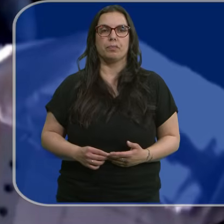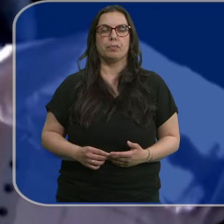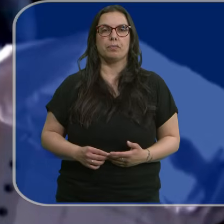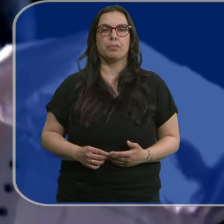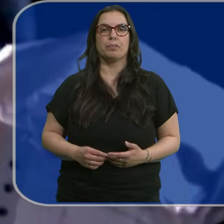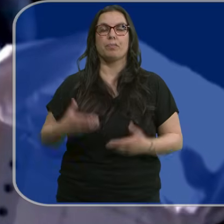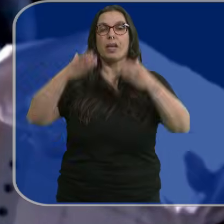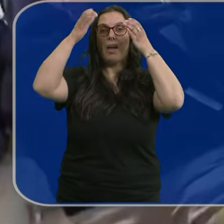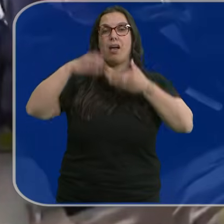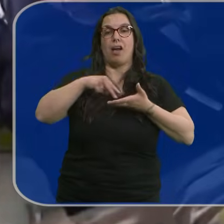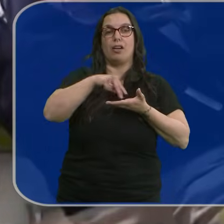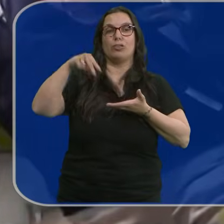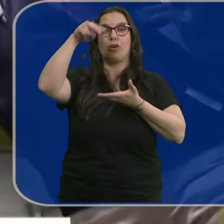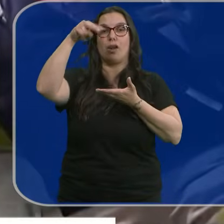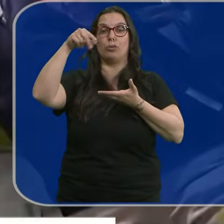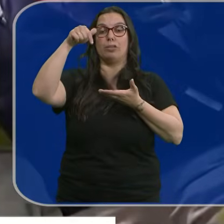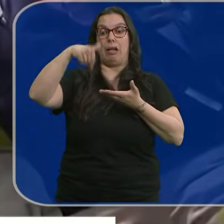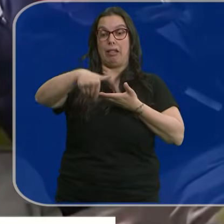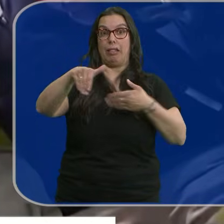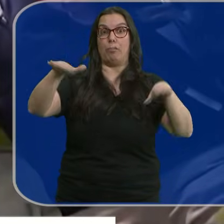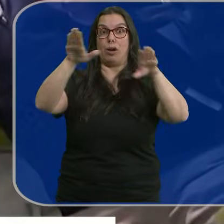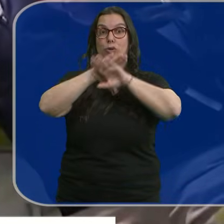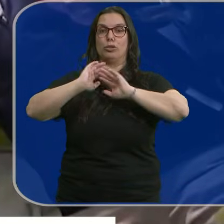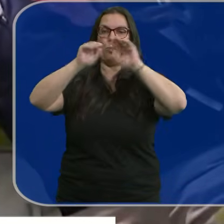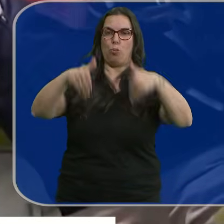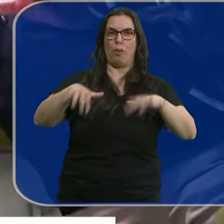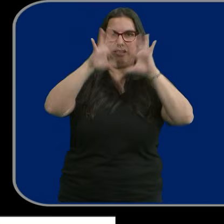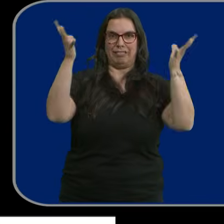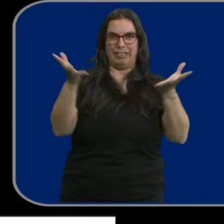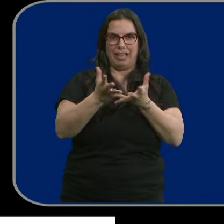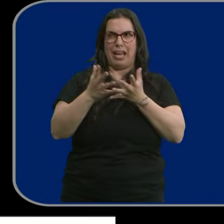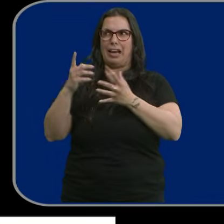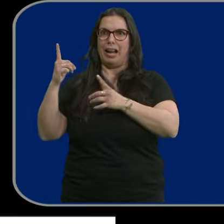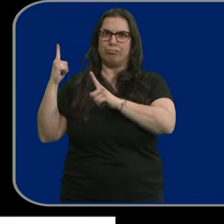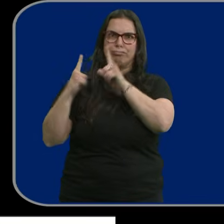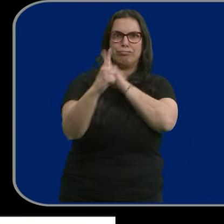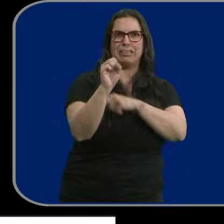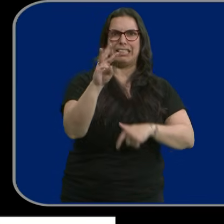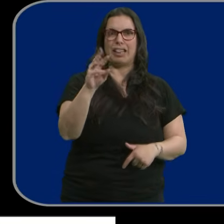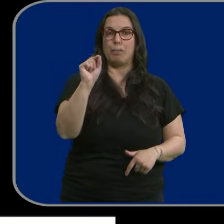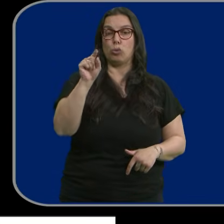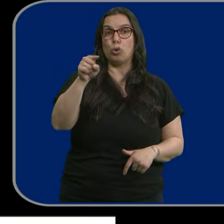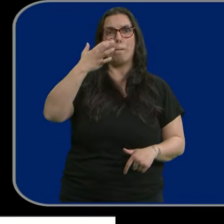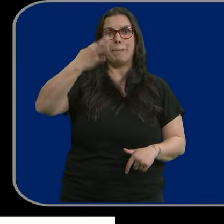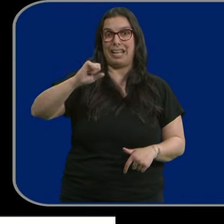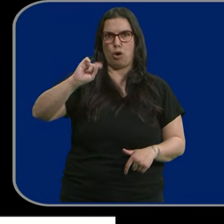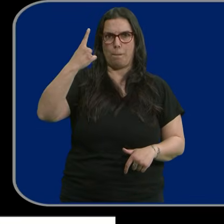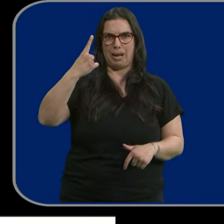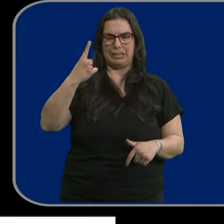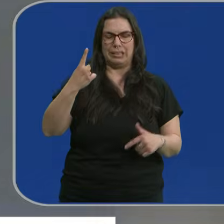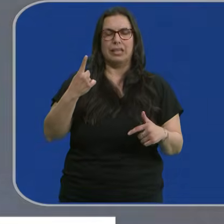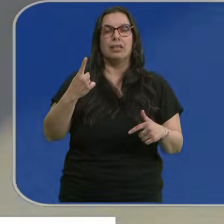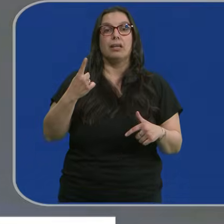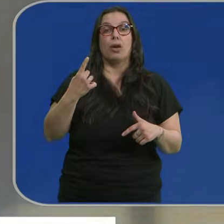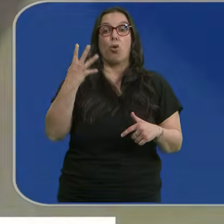Los astronautas de Artemis vuelven a la Tierra esta madrugada en un angustioso vuelo de 13 minutos. Es el momento más peligroso de lo que queda de misión.